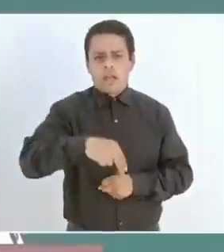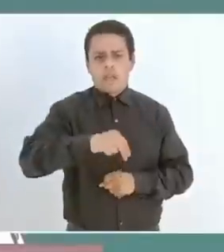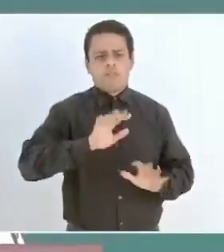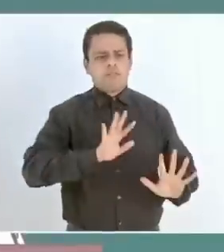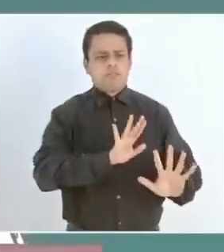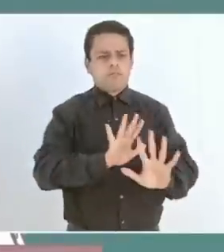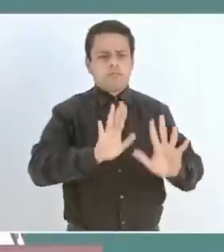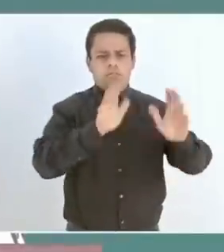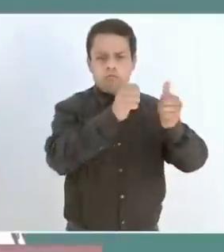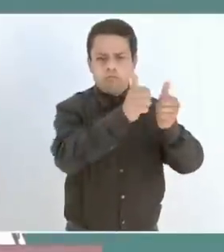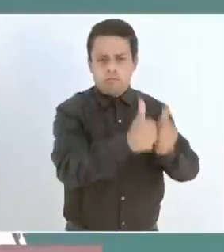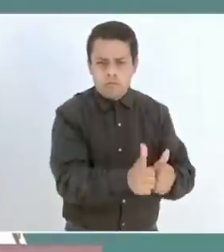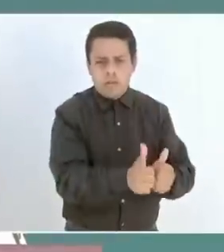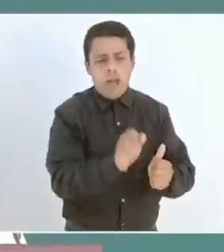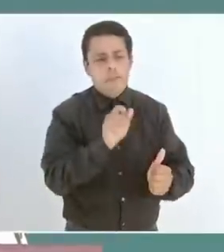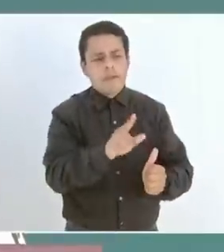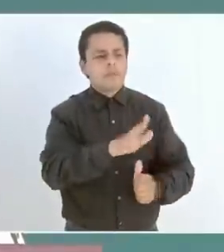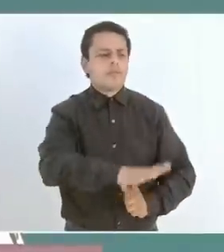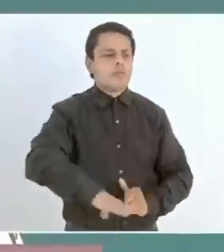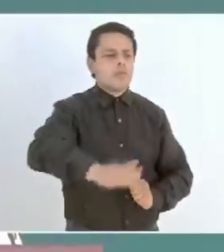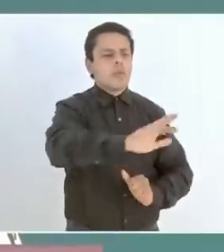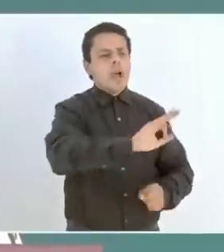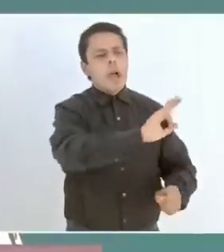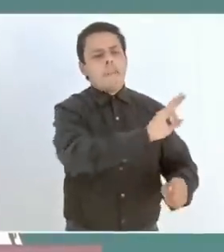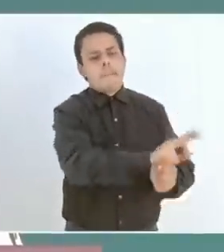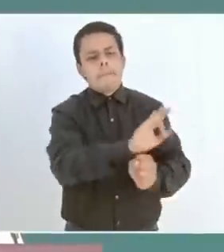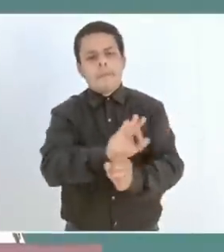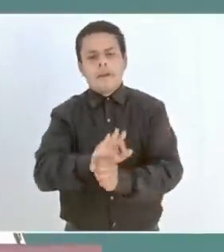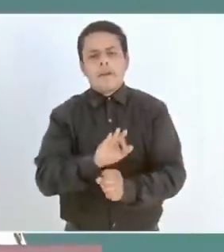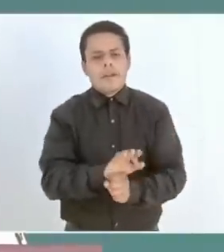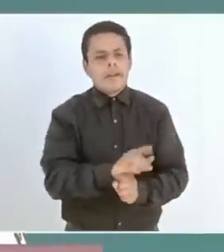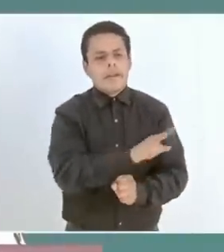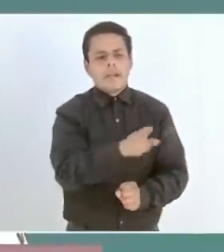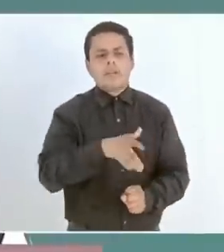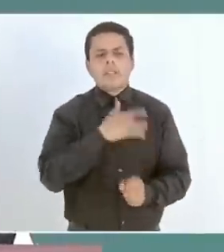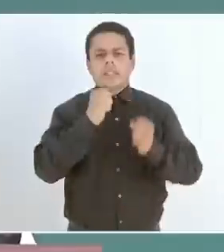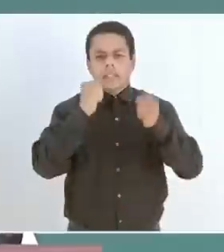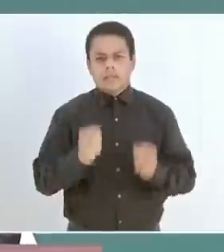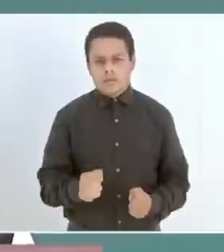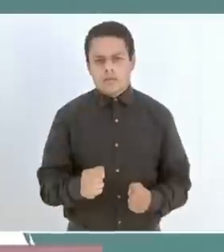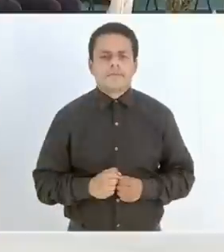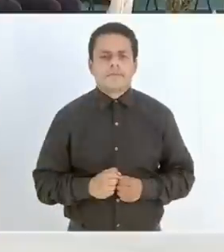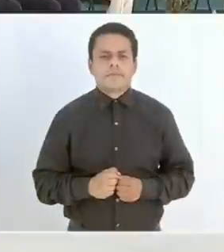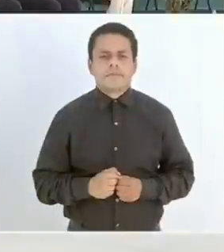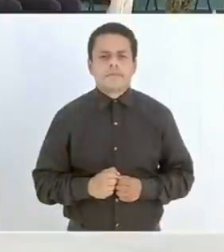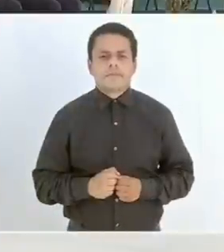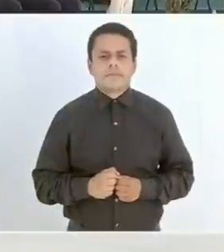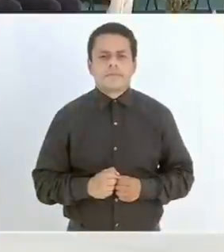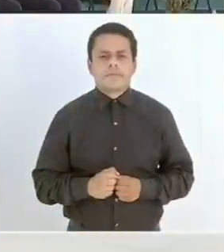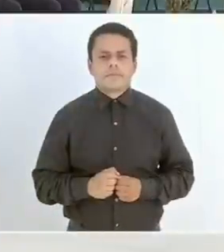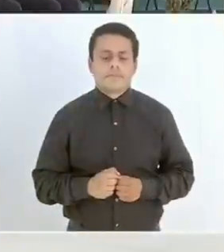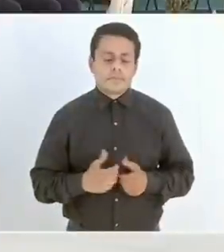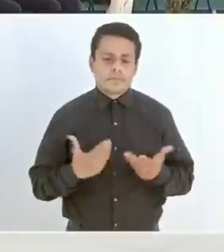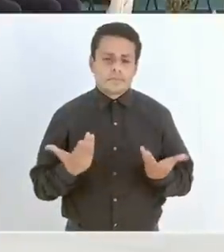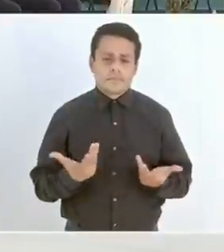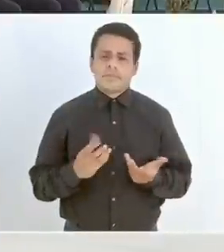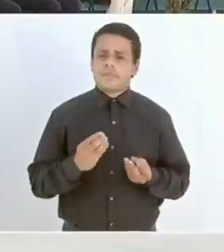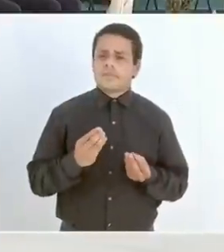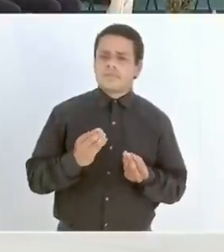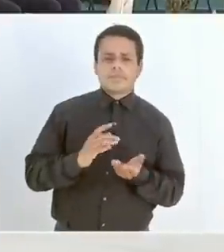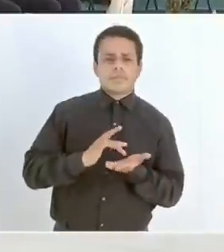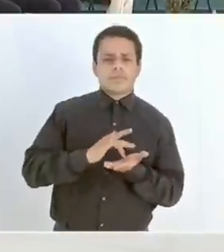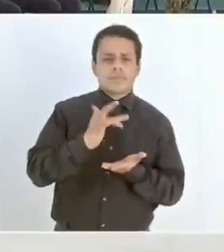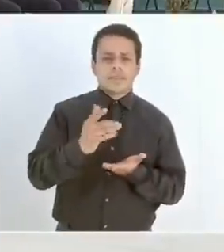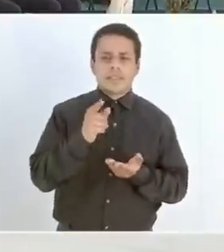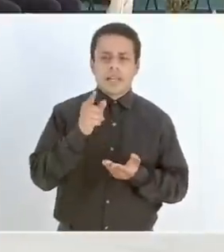ello, mejorar la seguridad de quienes habitan y visitan esta región. Gracias a la destacada labor de